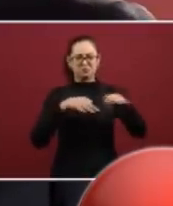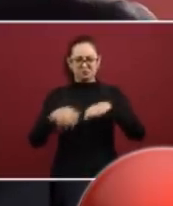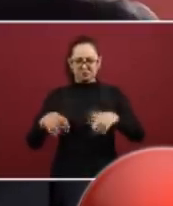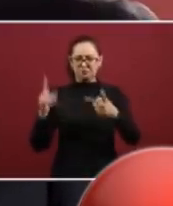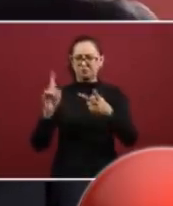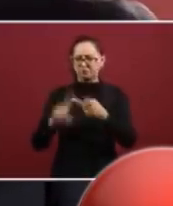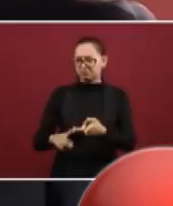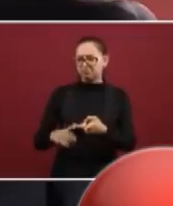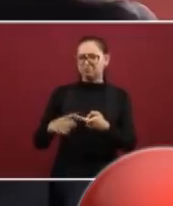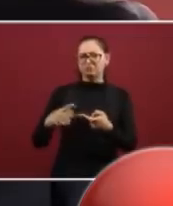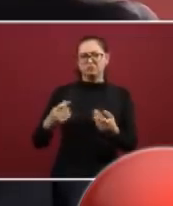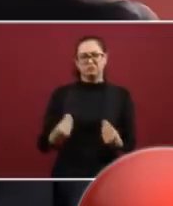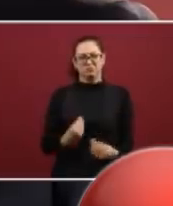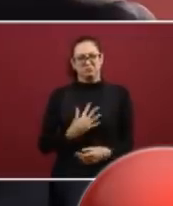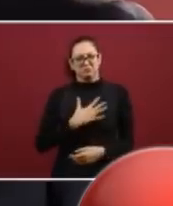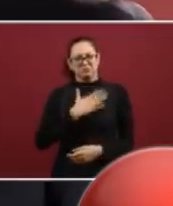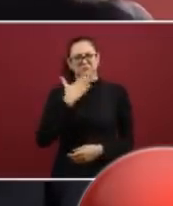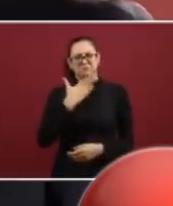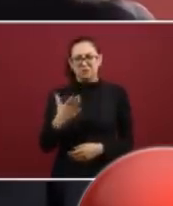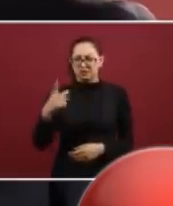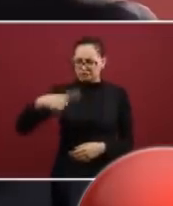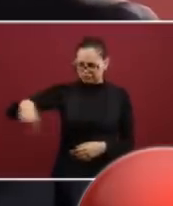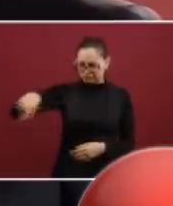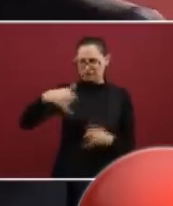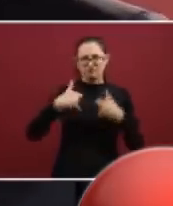bienestar a los jóvenes,